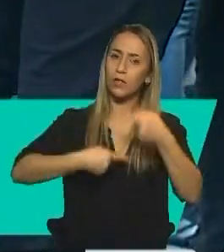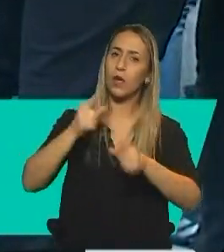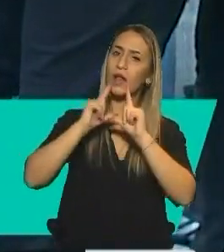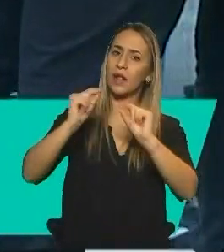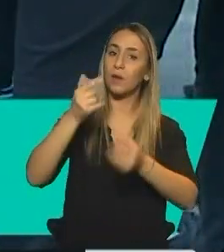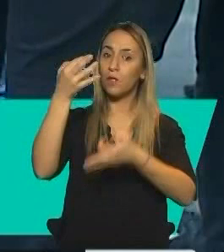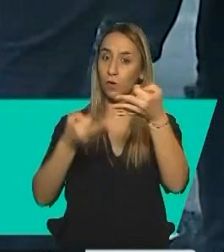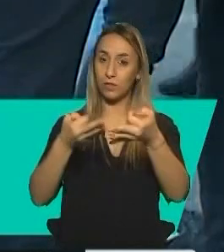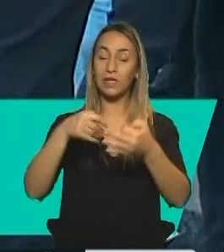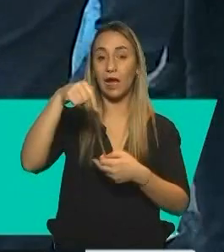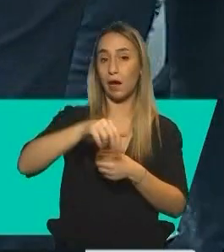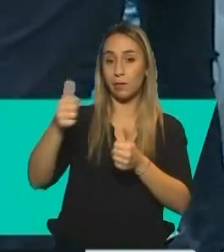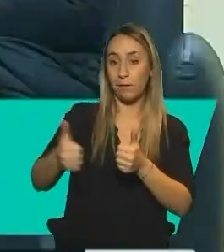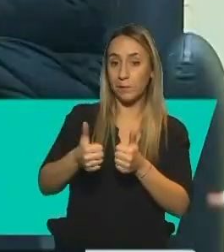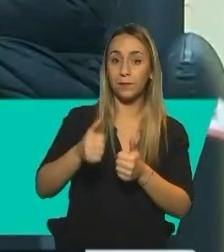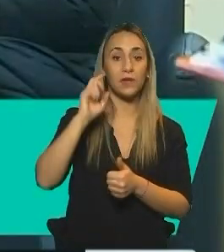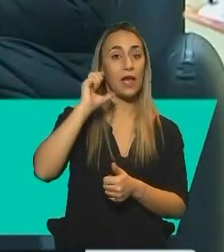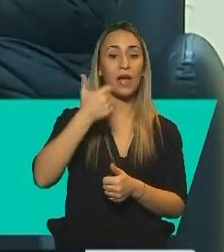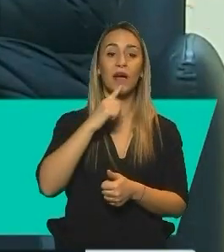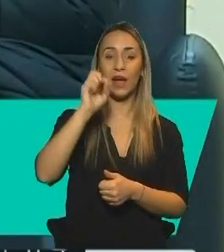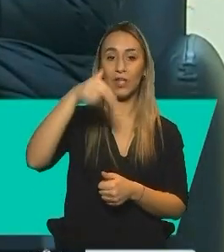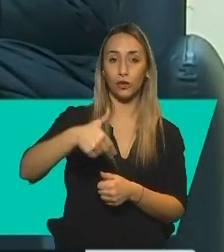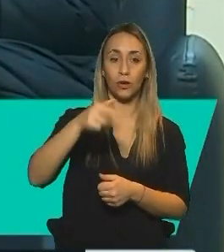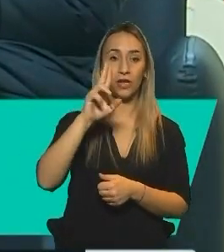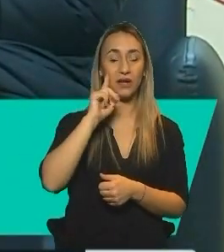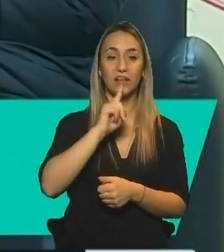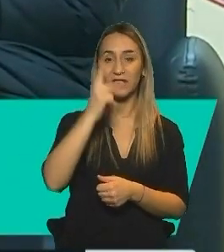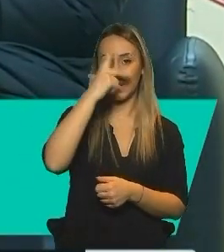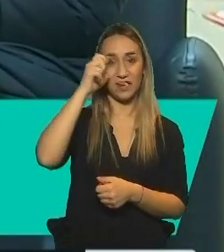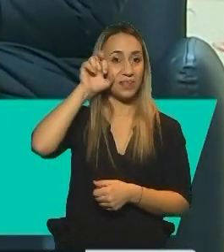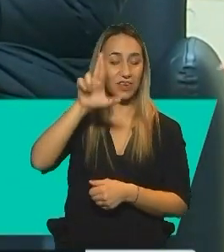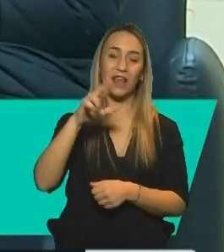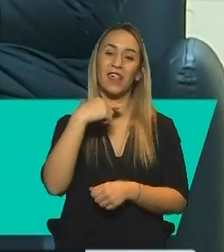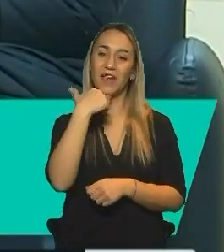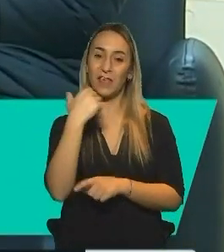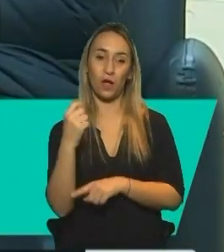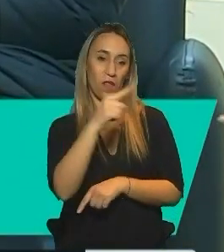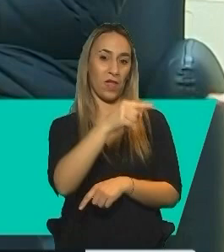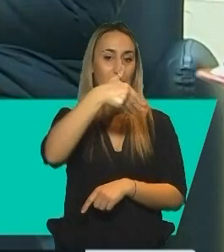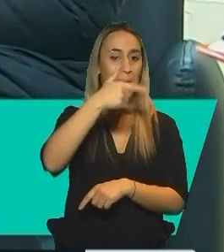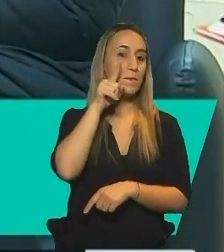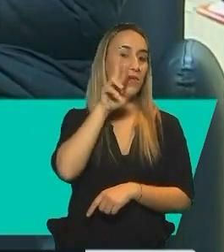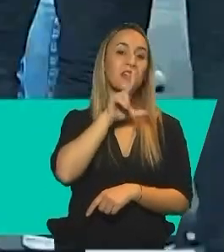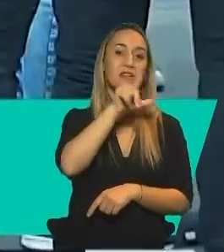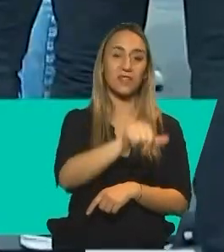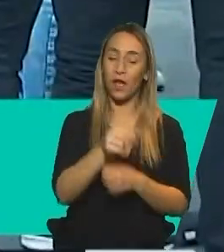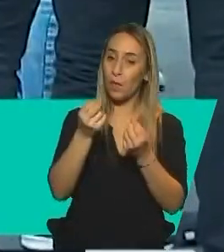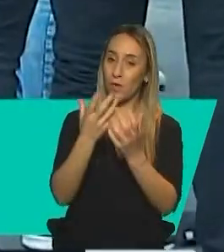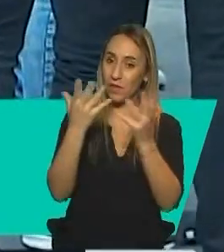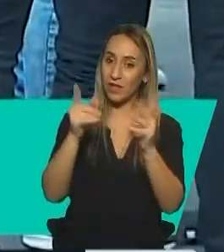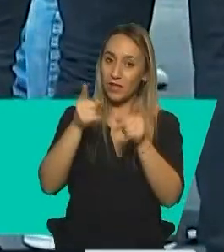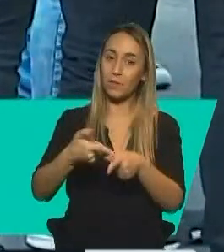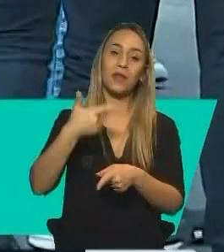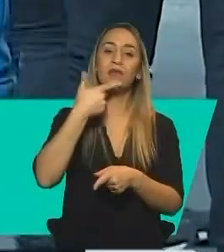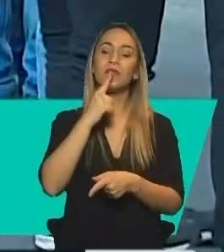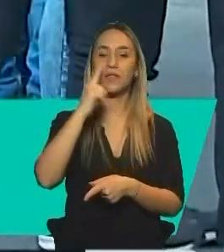están acompañando esta mañana Gastón Ritter, es hijo de Mirta Strier. ¿Cómo estás, Gastón? Buenos días. ¿Cómo estás? Buen día. Y Estefanía